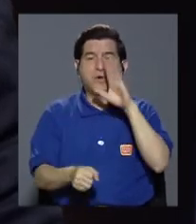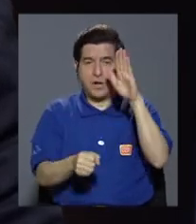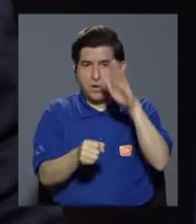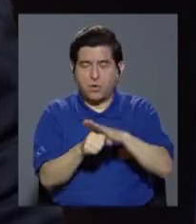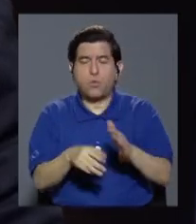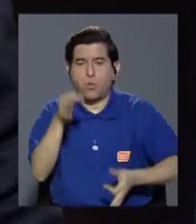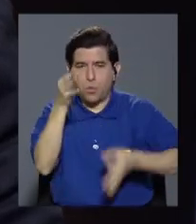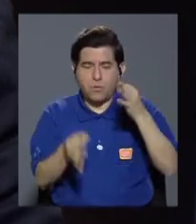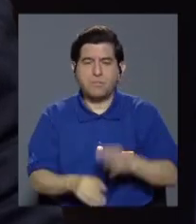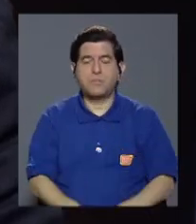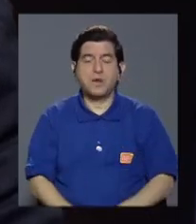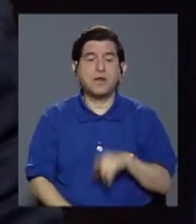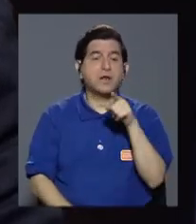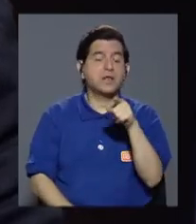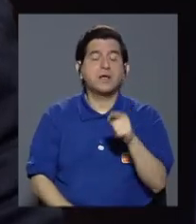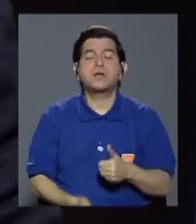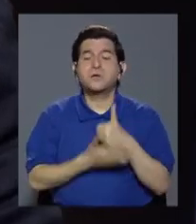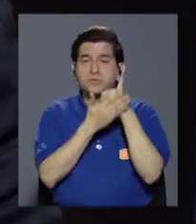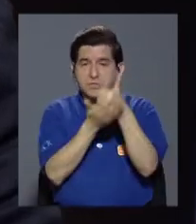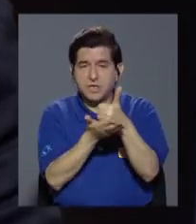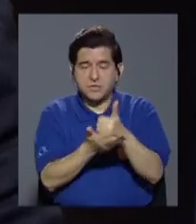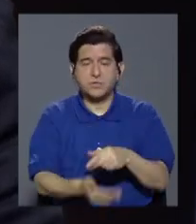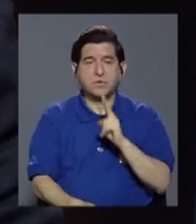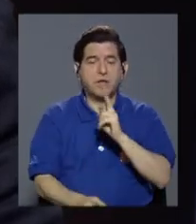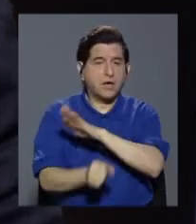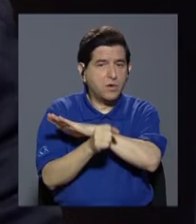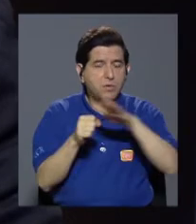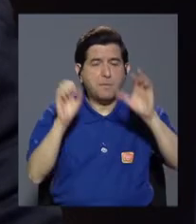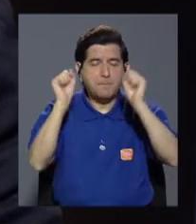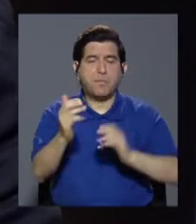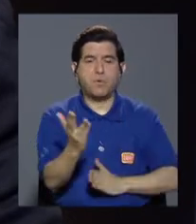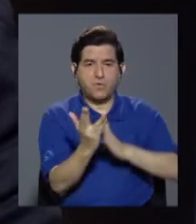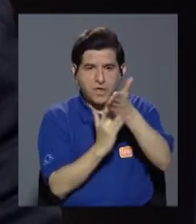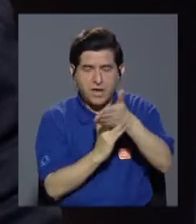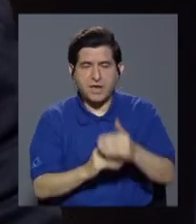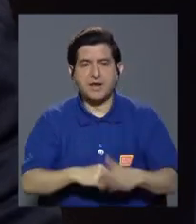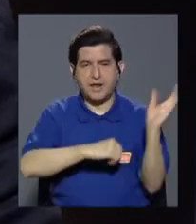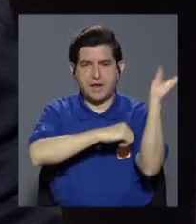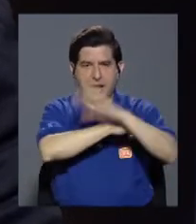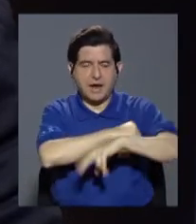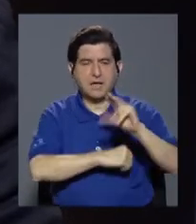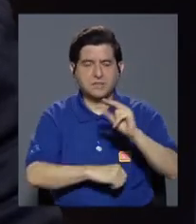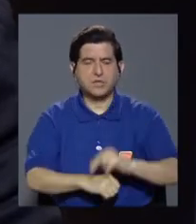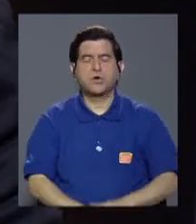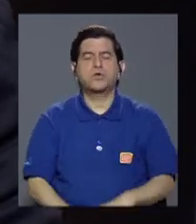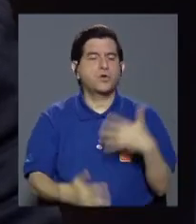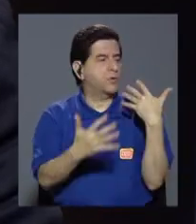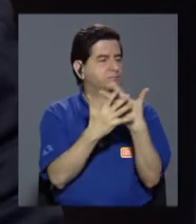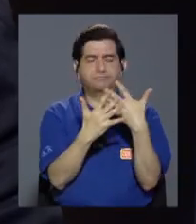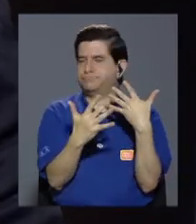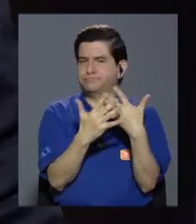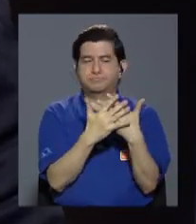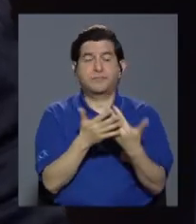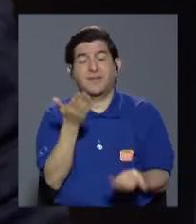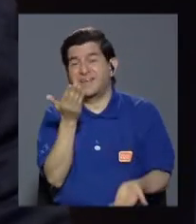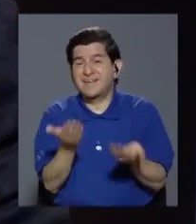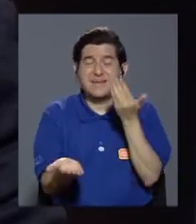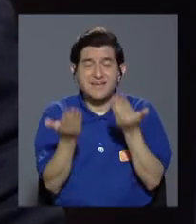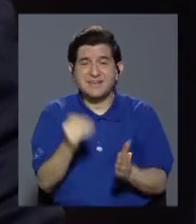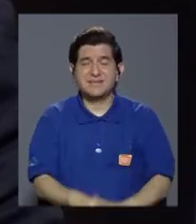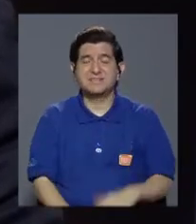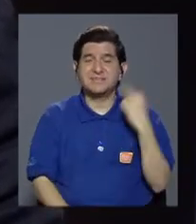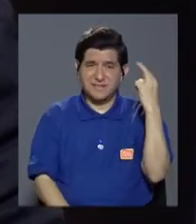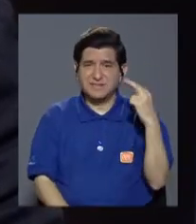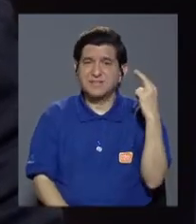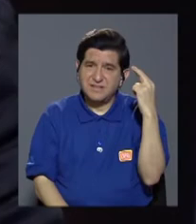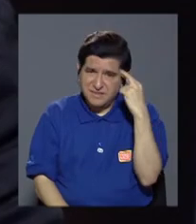y a cambio de su colaboración con la verdad plena puedan acceder a unas sanciones que no son privativas de la libertad ahí probablemente te daría